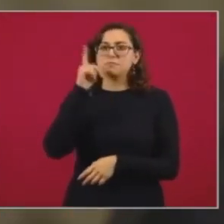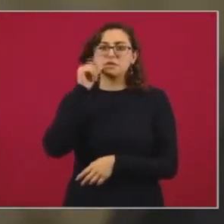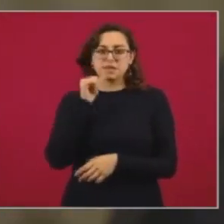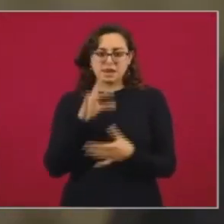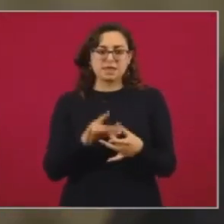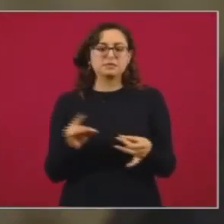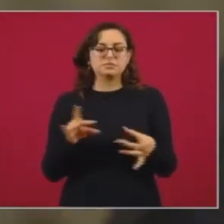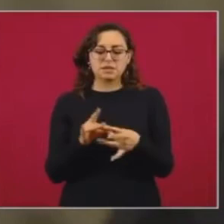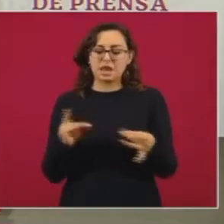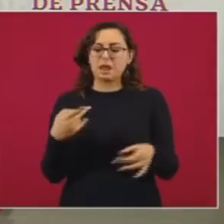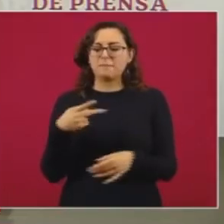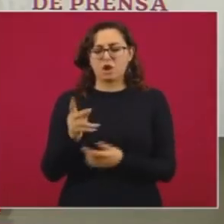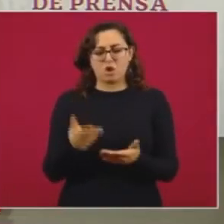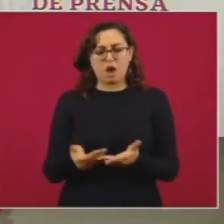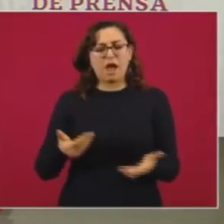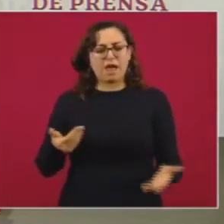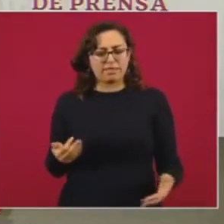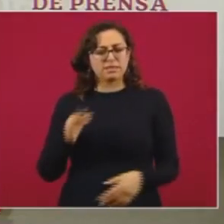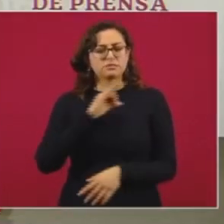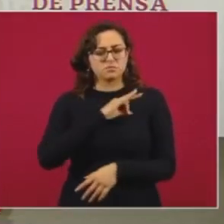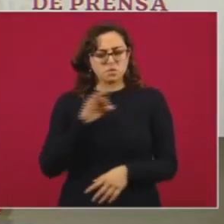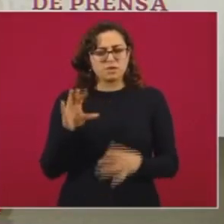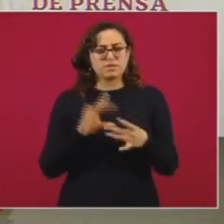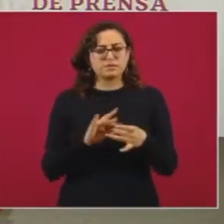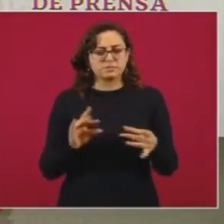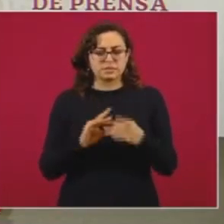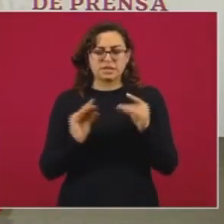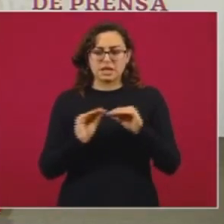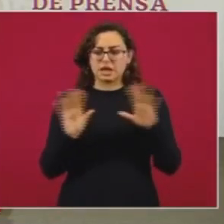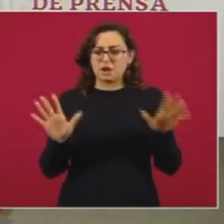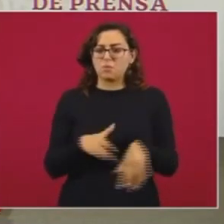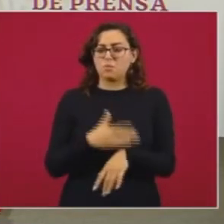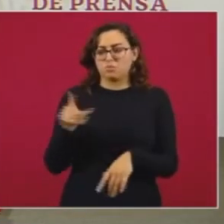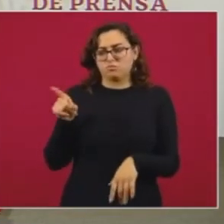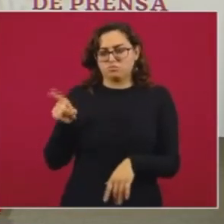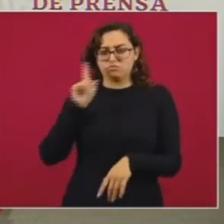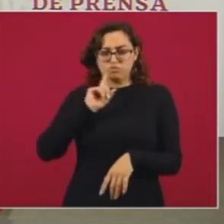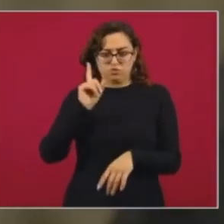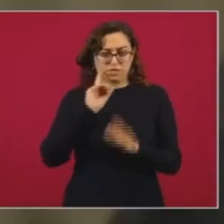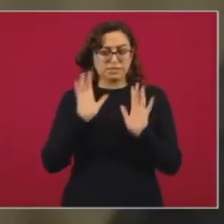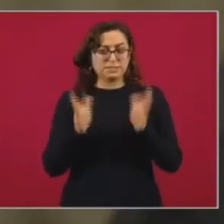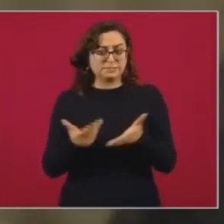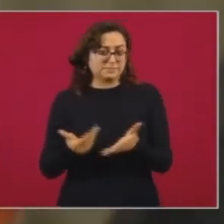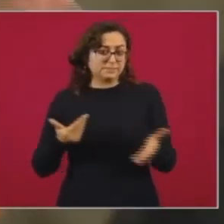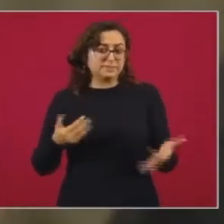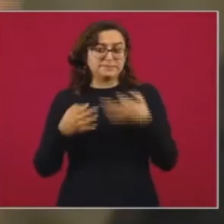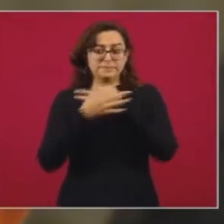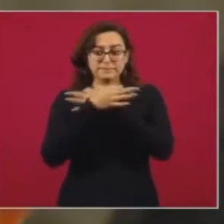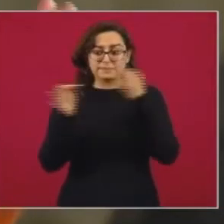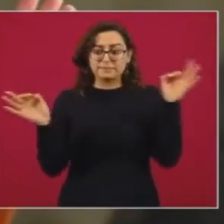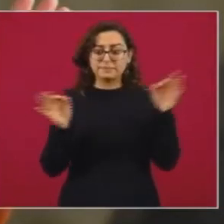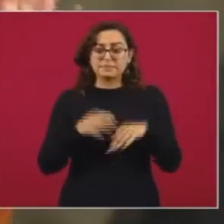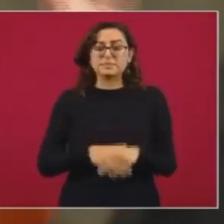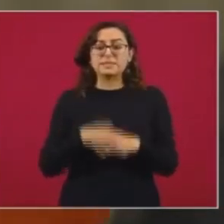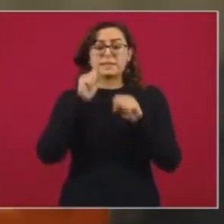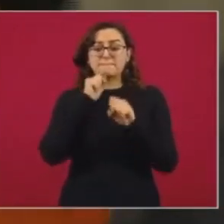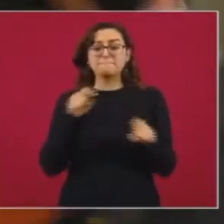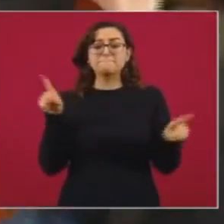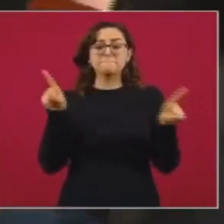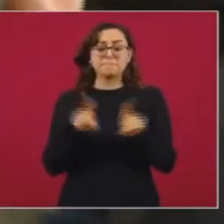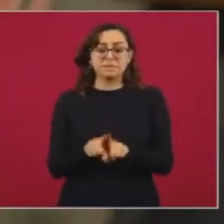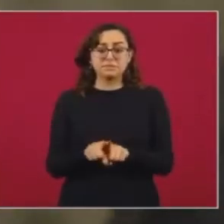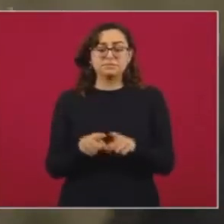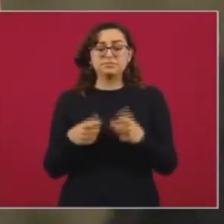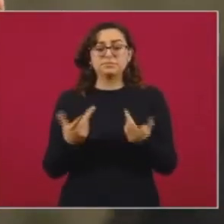sí sería importante que aclararan. Finalmente ella ya lo está dando a conocer. Y si tienen pensado que llegue